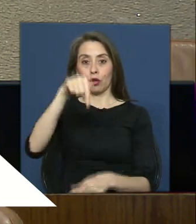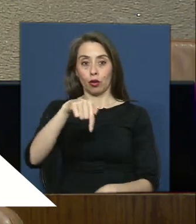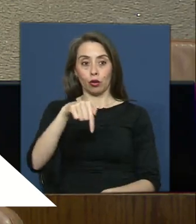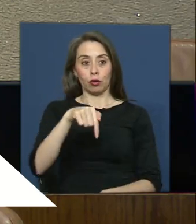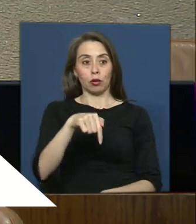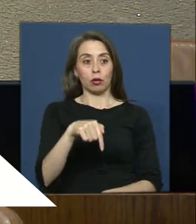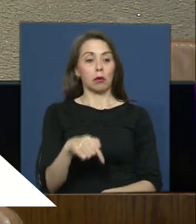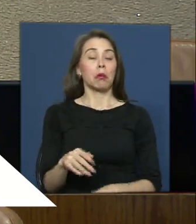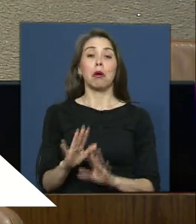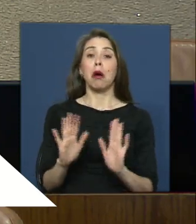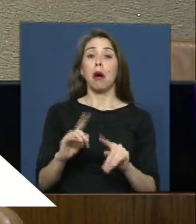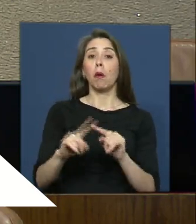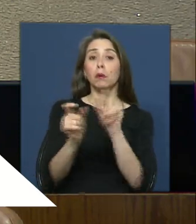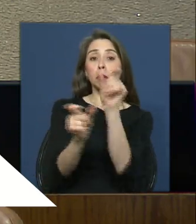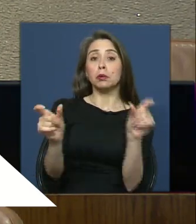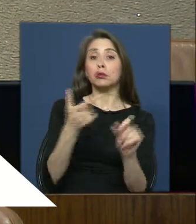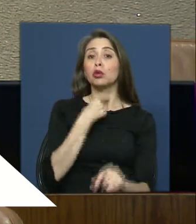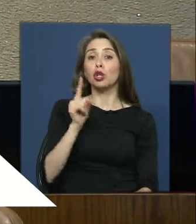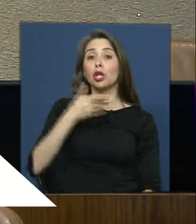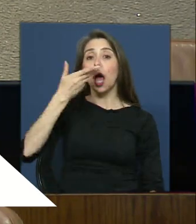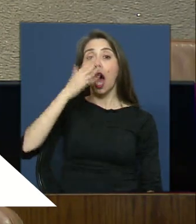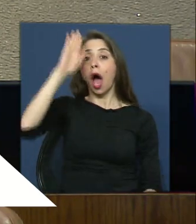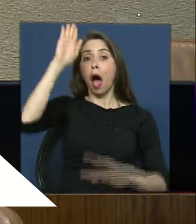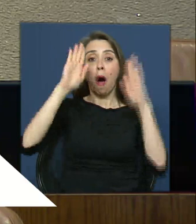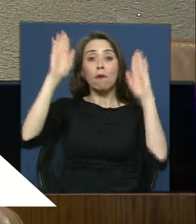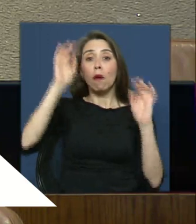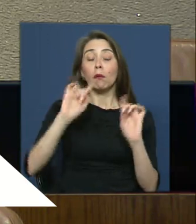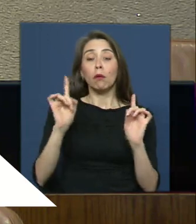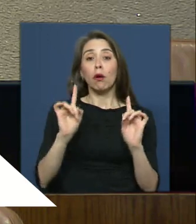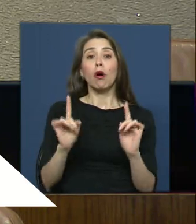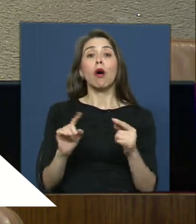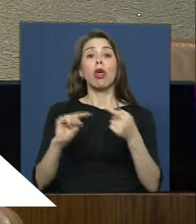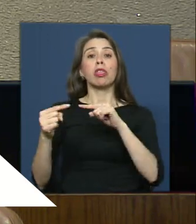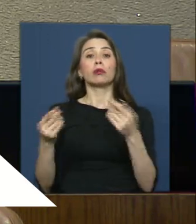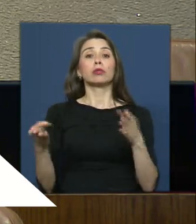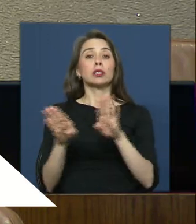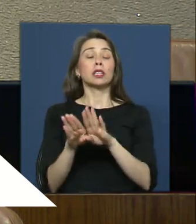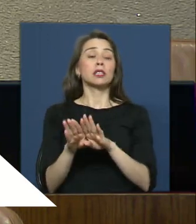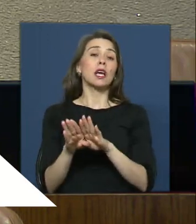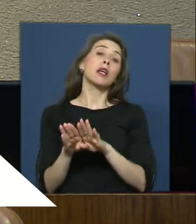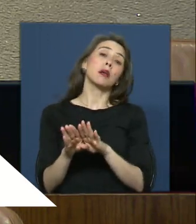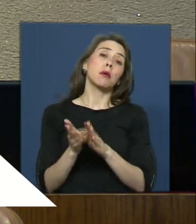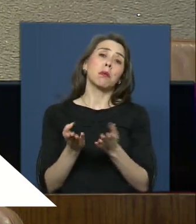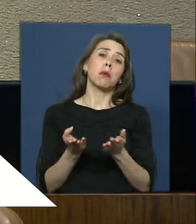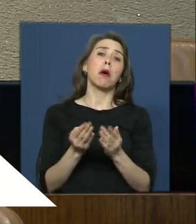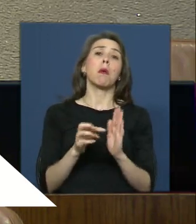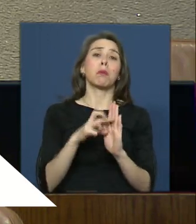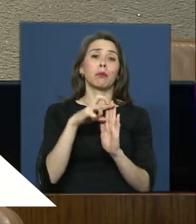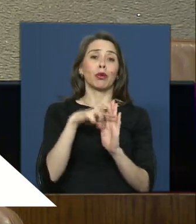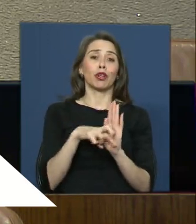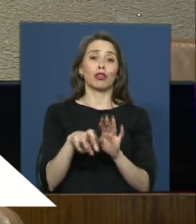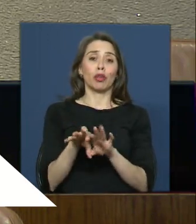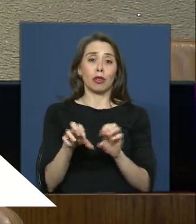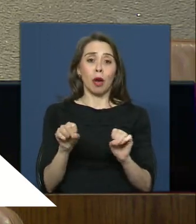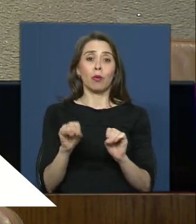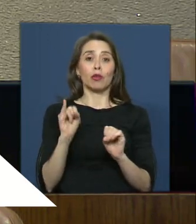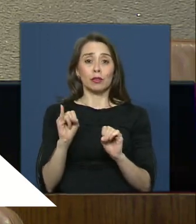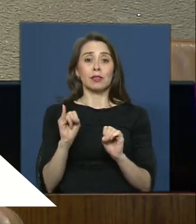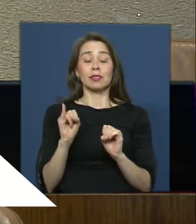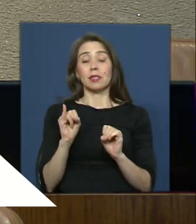no haber más intervinientes, al cerrarse el debate, no tiene razón de ser de que los proyectos de resolución no se vean hoy